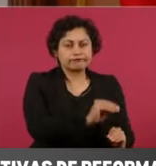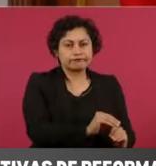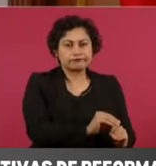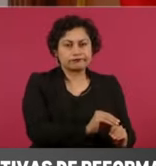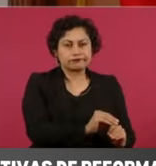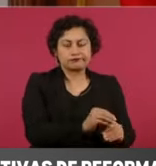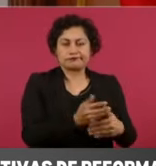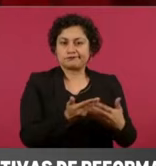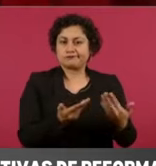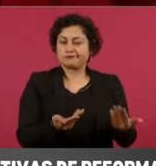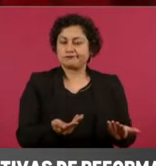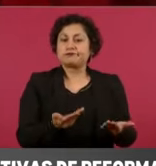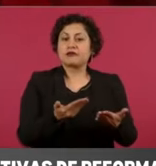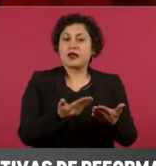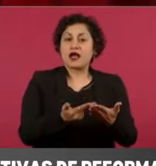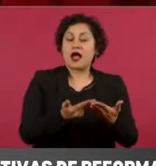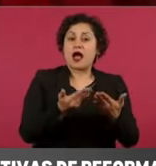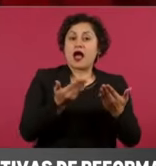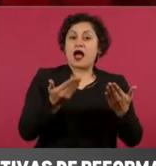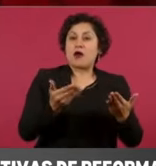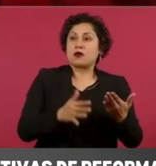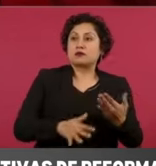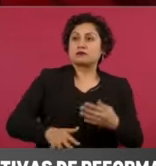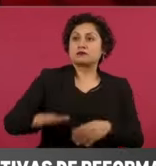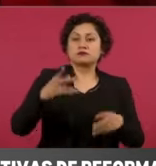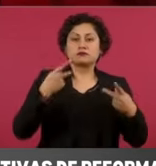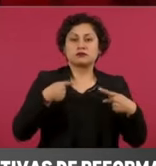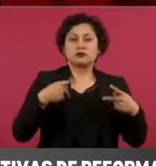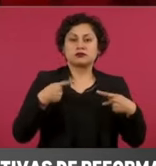contrarias al interés público.